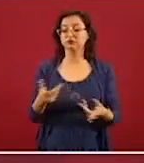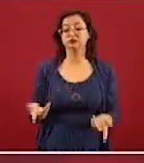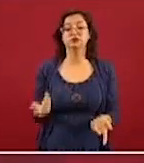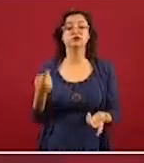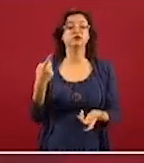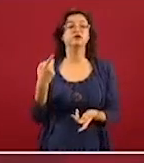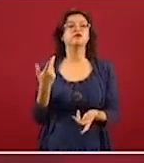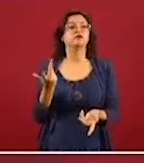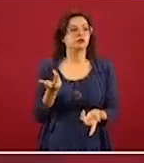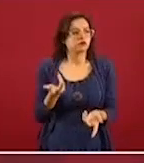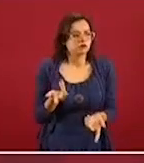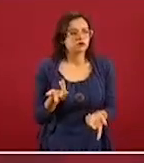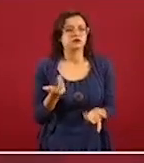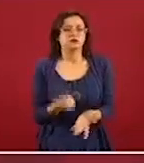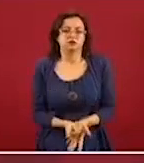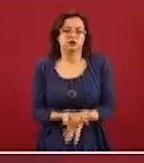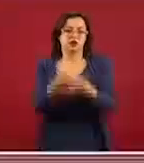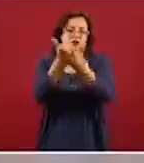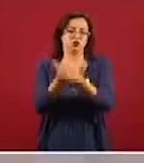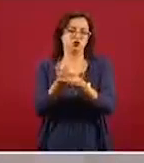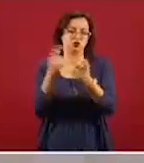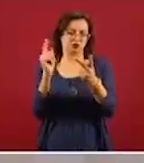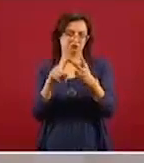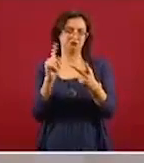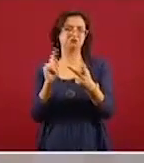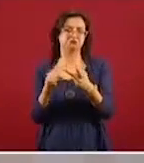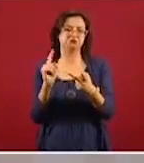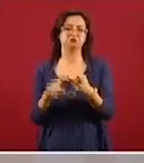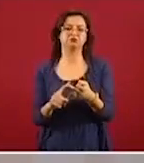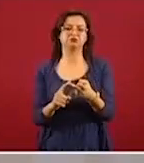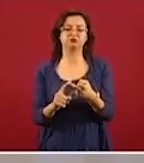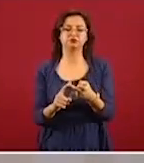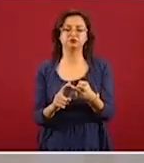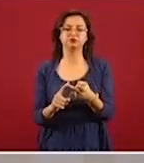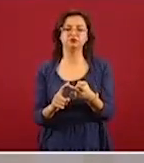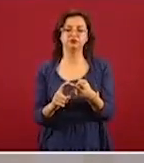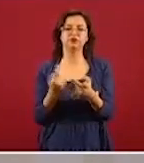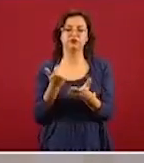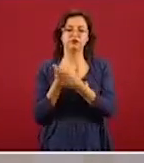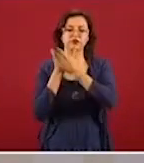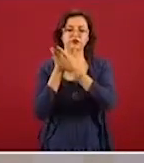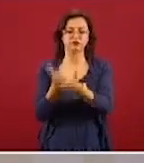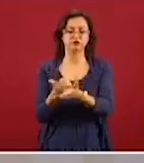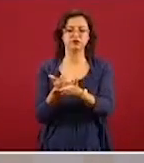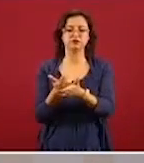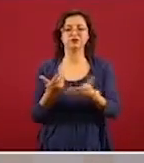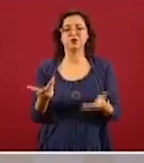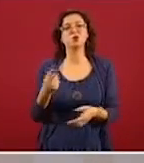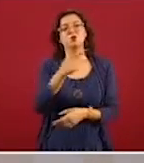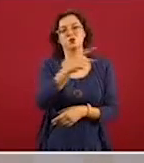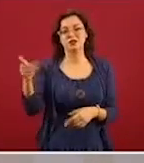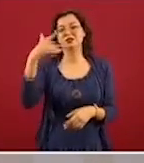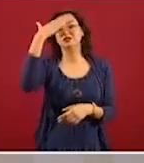Entonces, eso ayuda, esa es una medida que va a ayudar, porque ustedes saben que